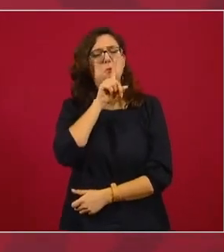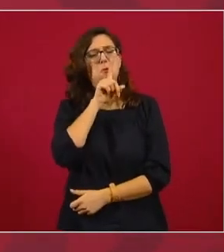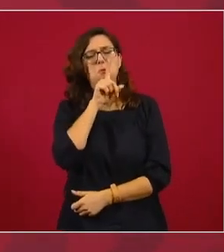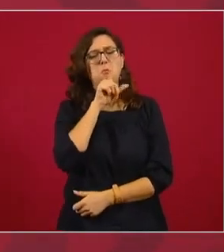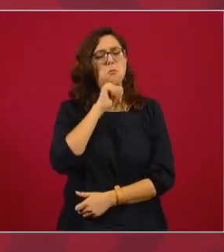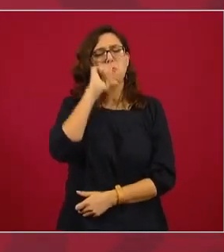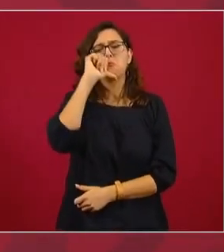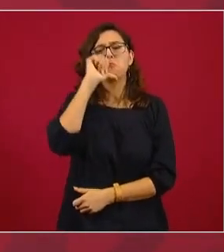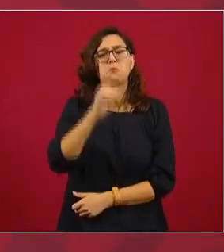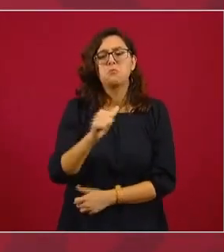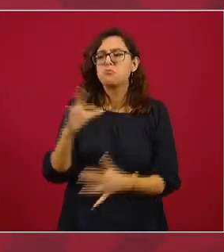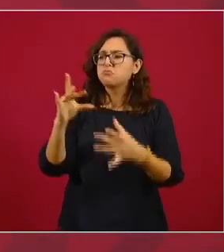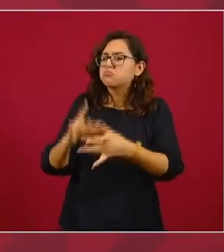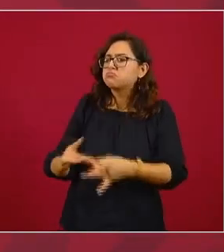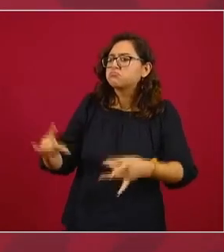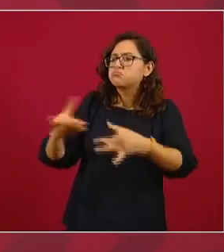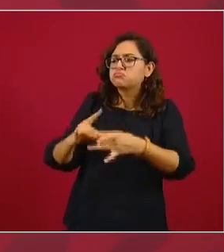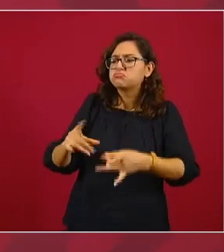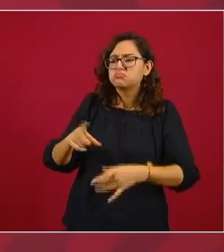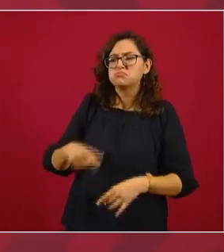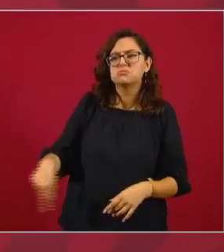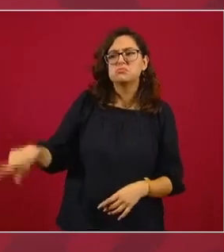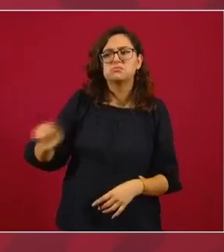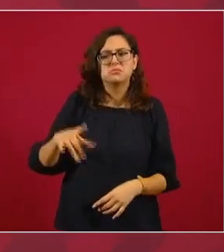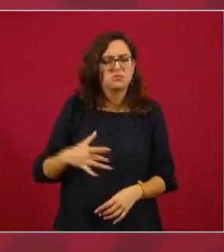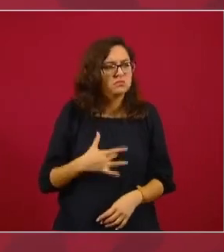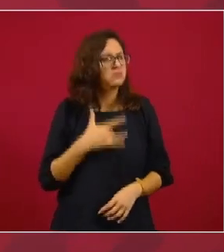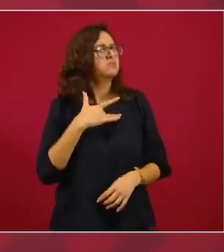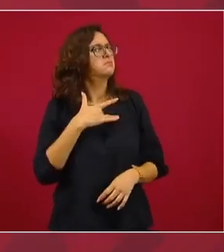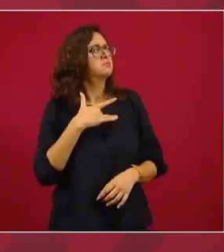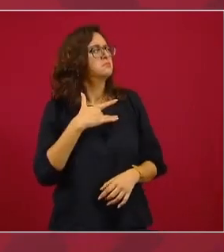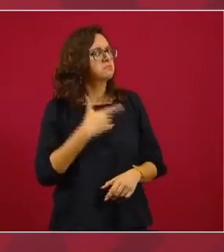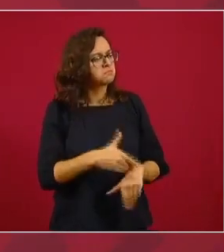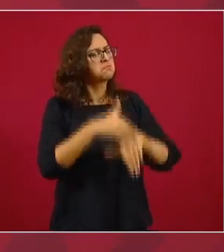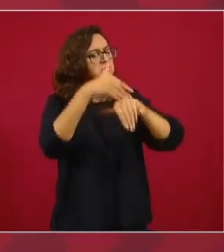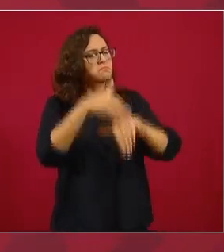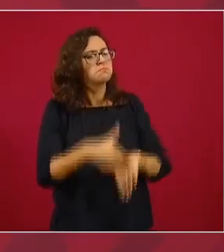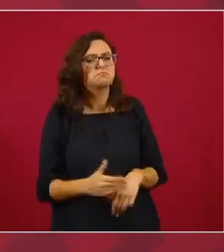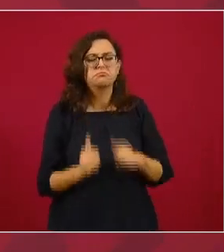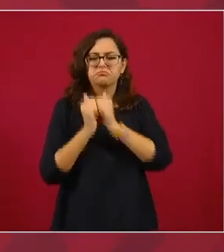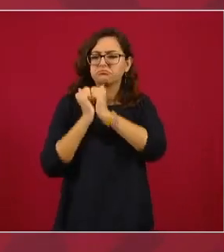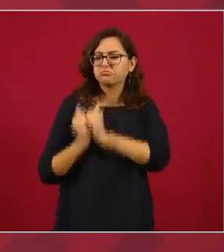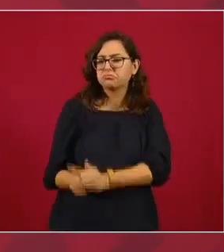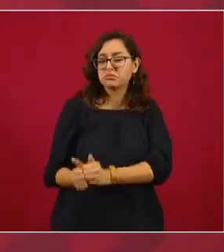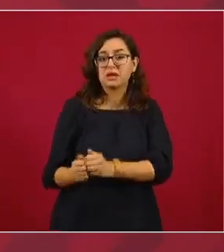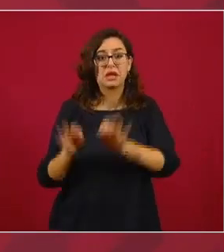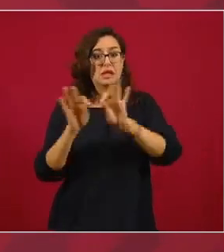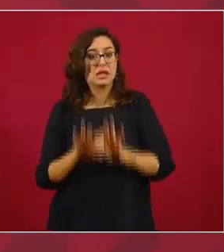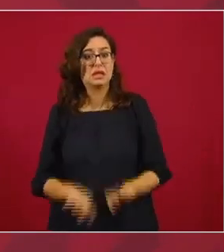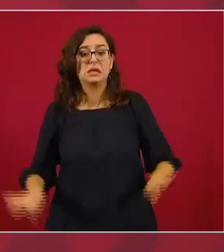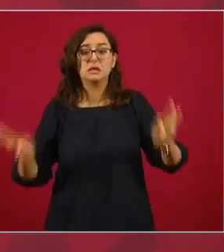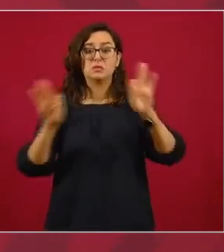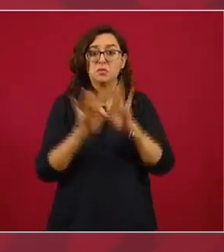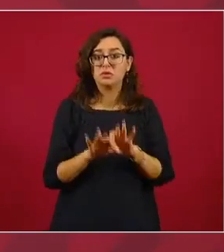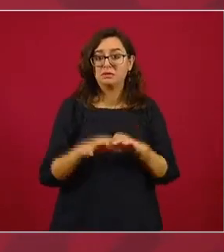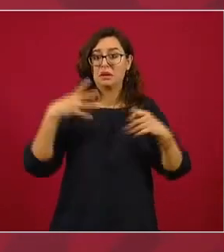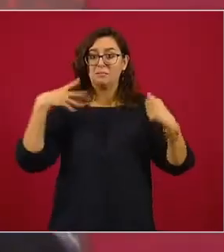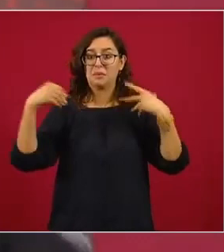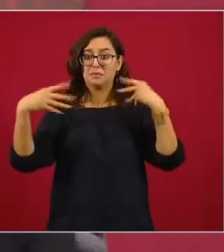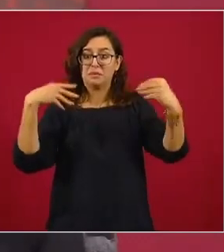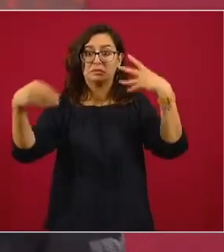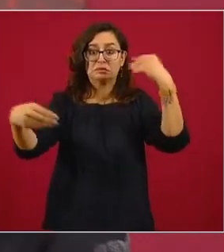En el momento más difícil que necesitábamos aplanar la curva para no saturar los hospitales, porque todavía